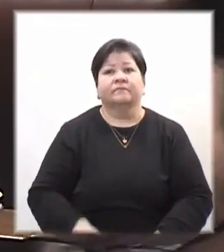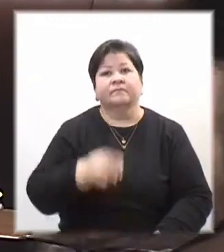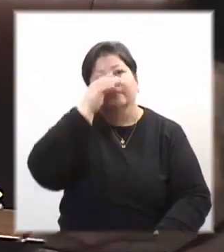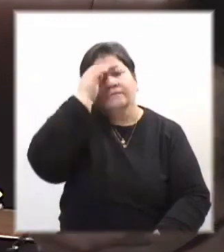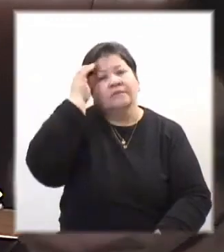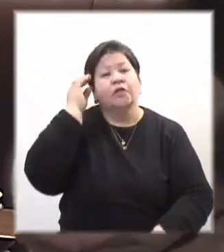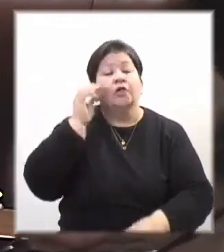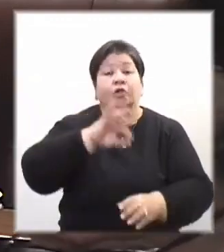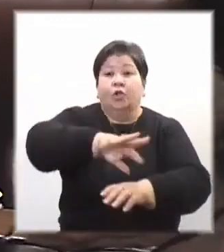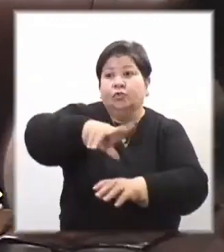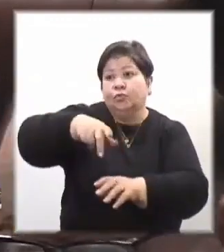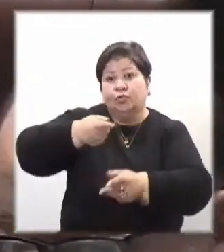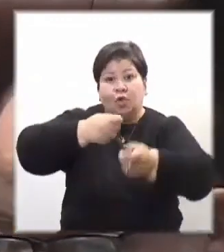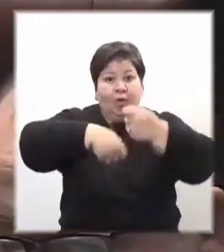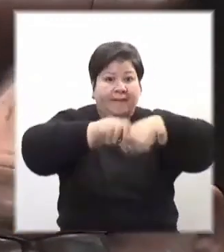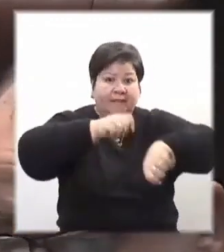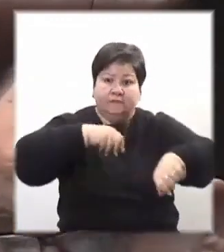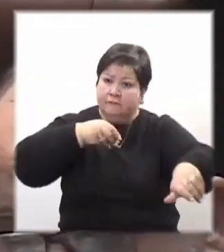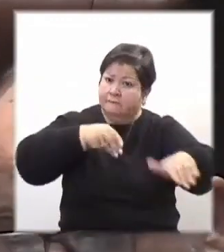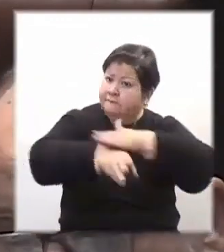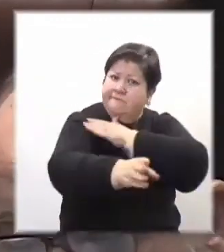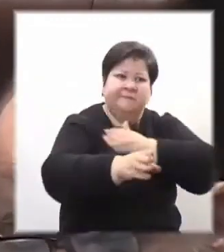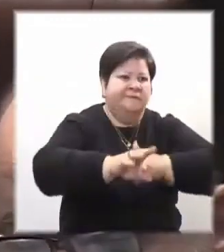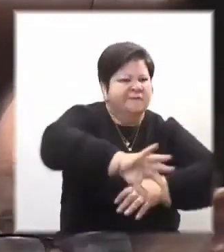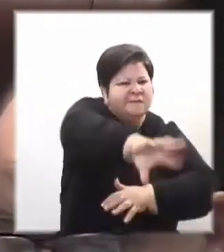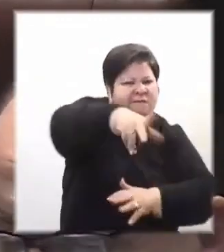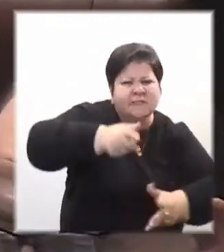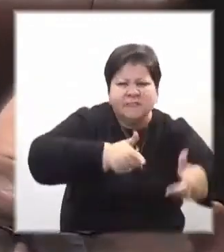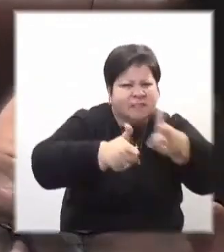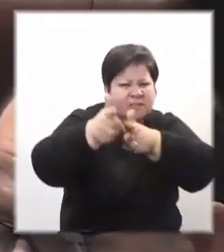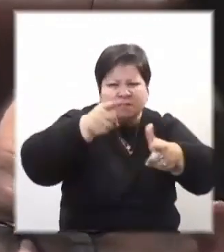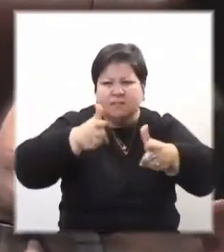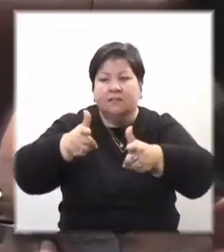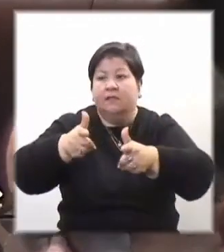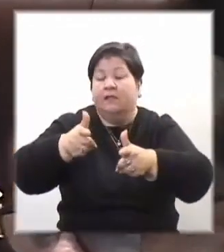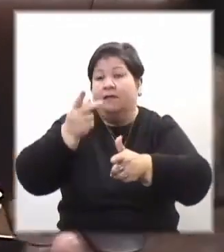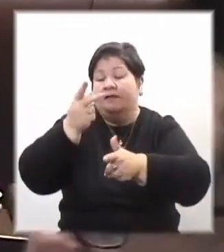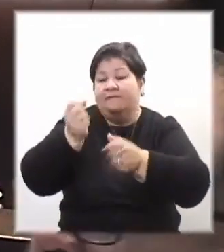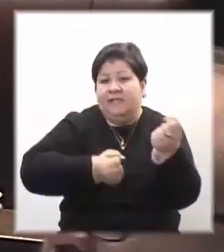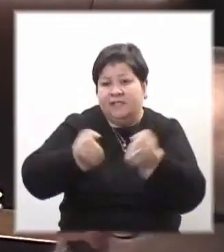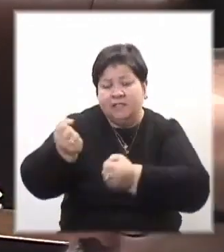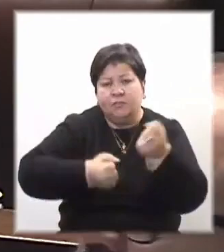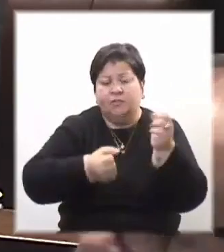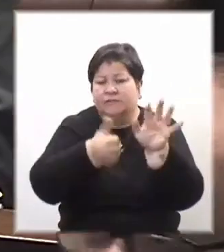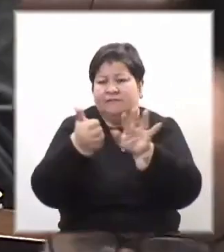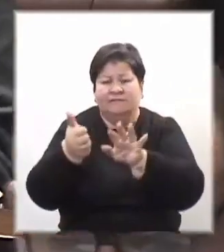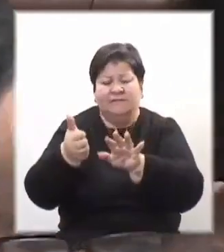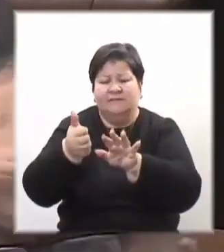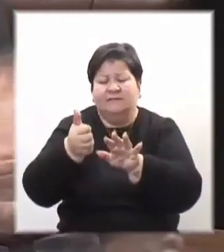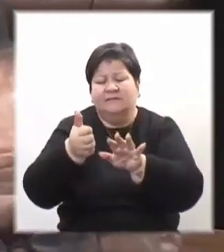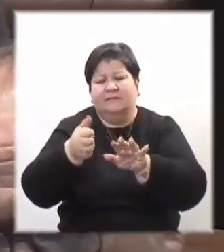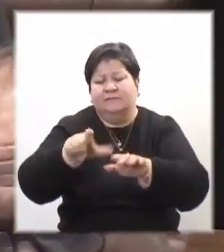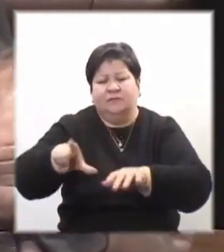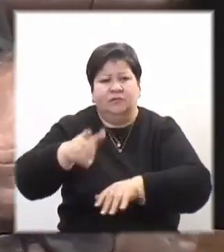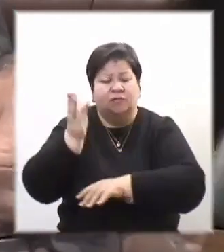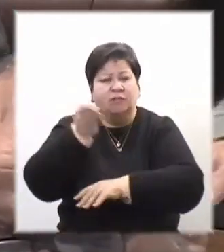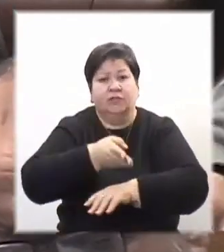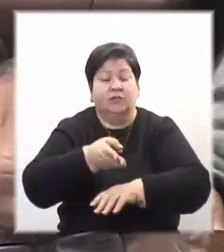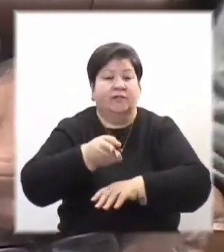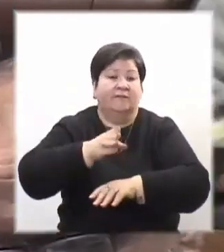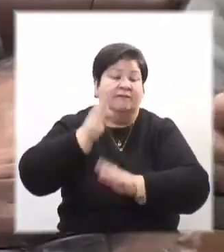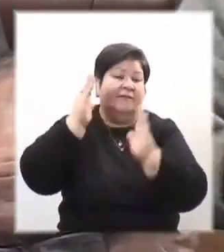los hurtos a los comercios en el 2022 en general aumentaron un 20% a los vehículos un 17% y a las casas de familia